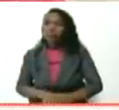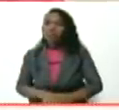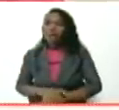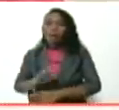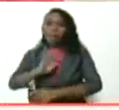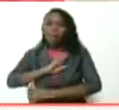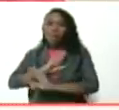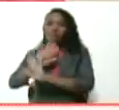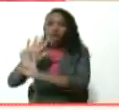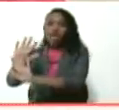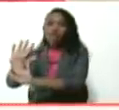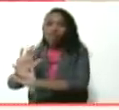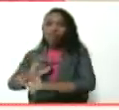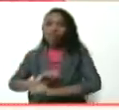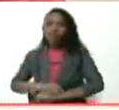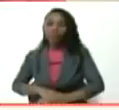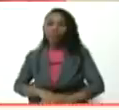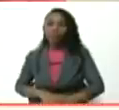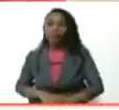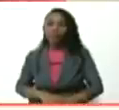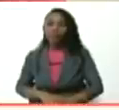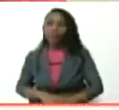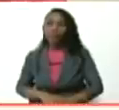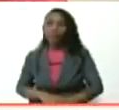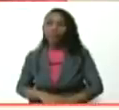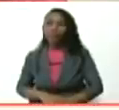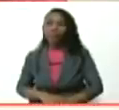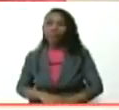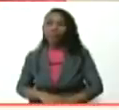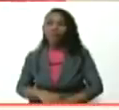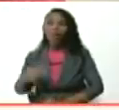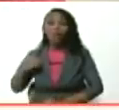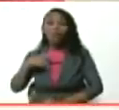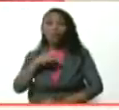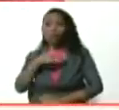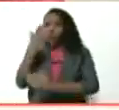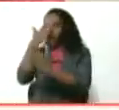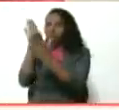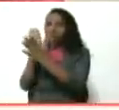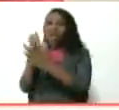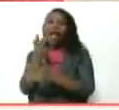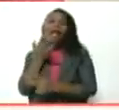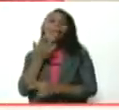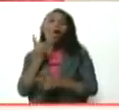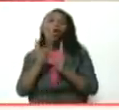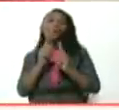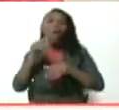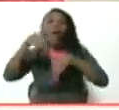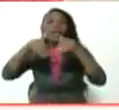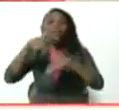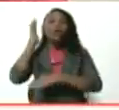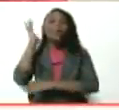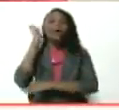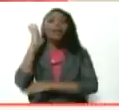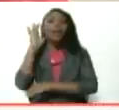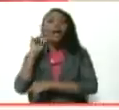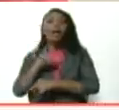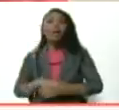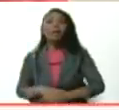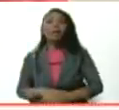para ellos. Y nosotros nos enfrentamos, por ejemplo, a unas elecciones parlamentarias. Es un